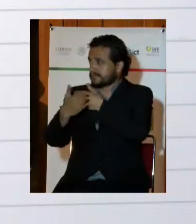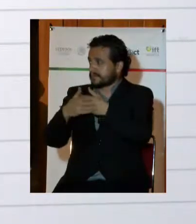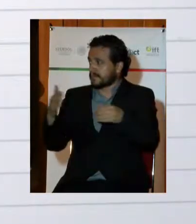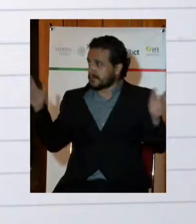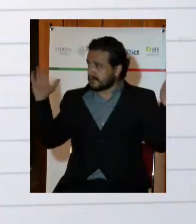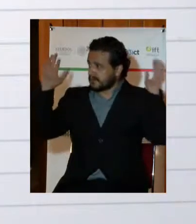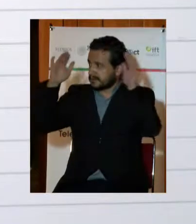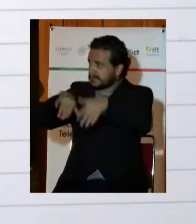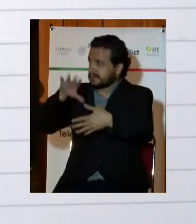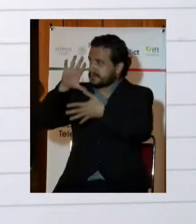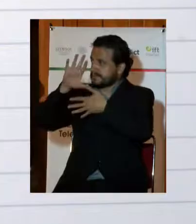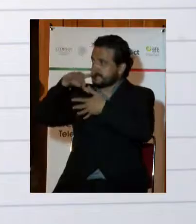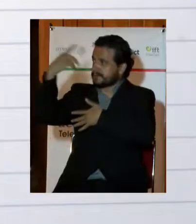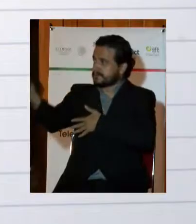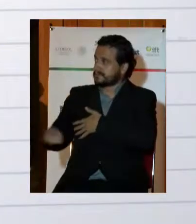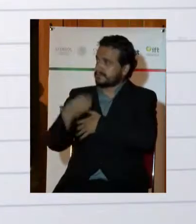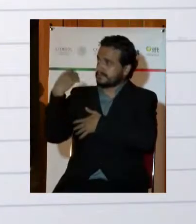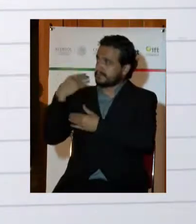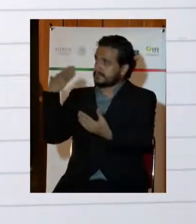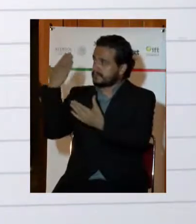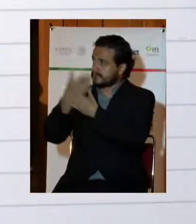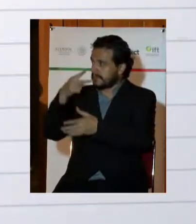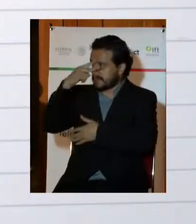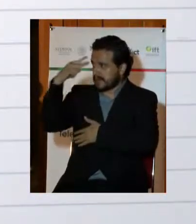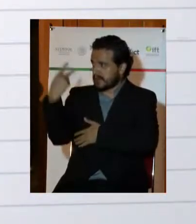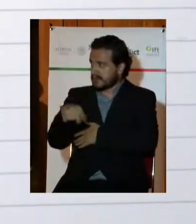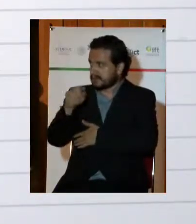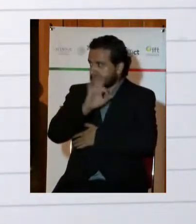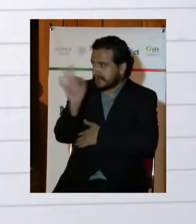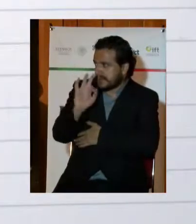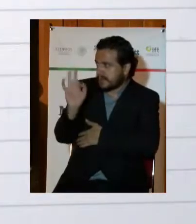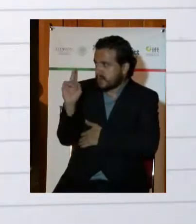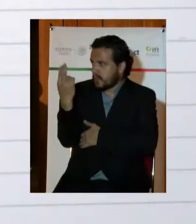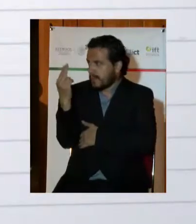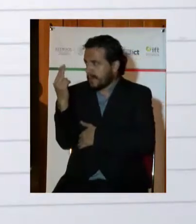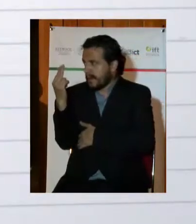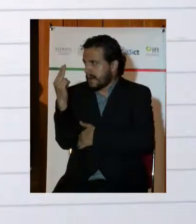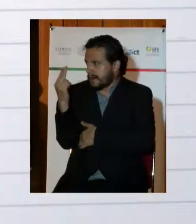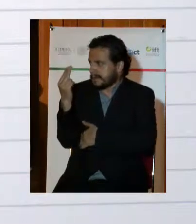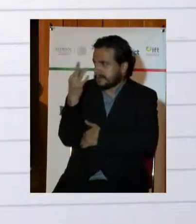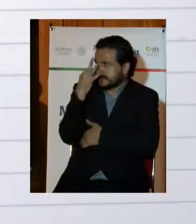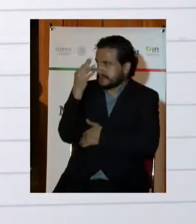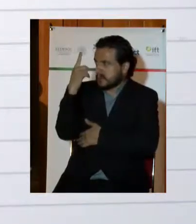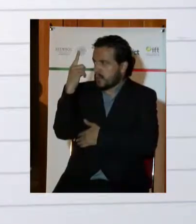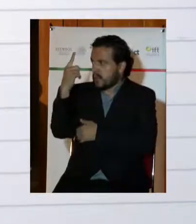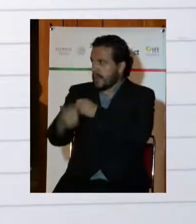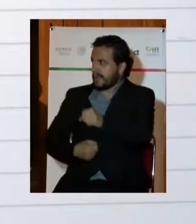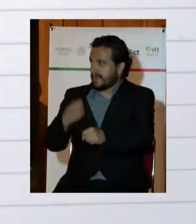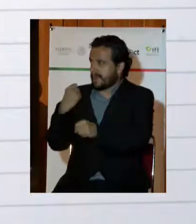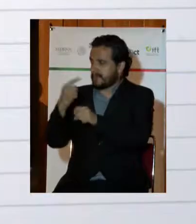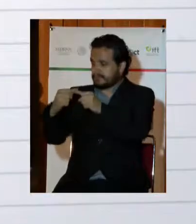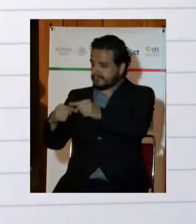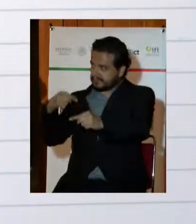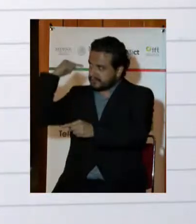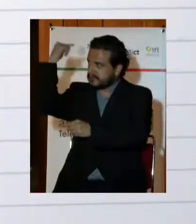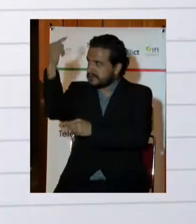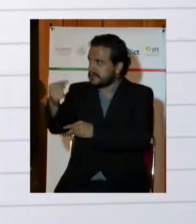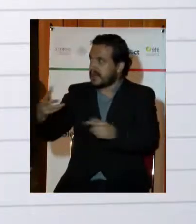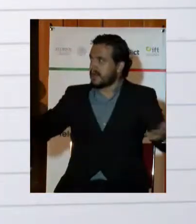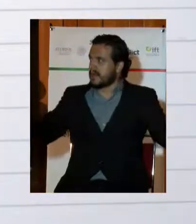México, porque se hace siempre, me parece que es en noviembre, y tenemos casi un año para poder hacer una convocatoria enorme y poder